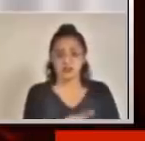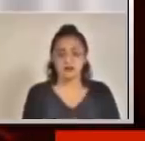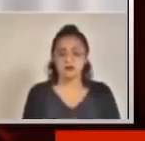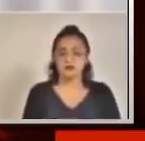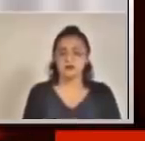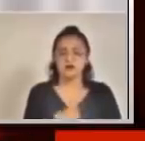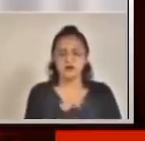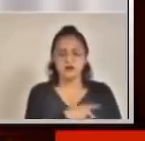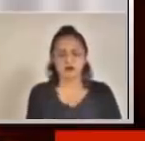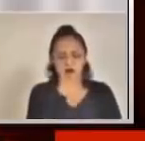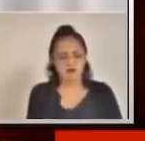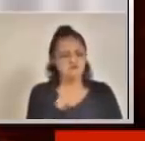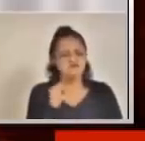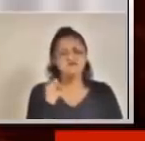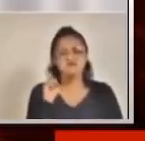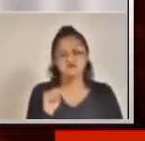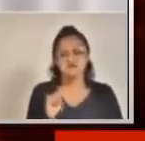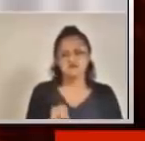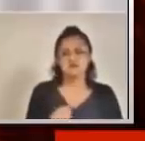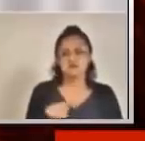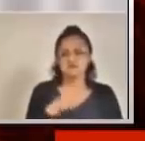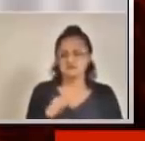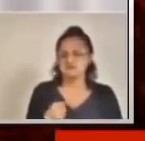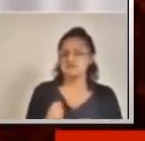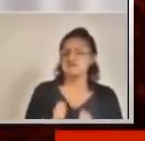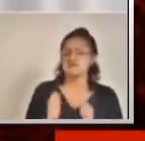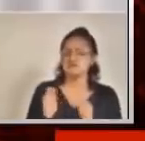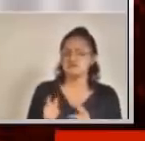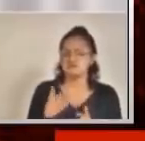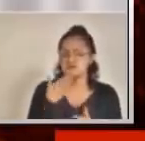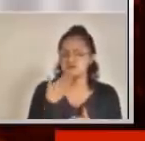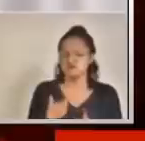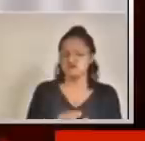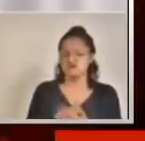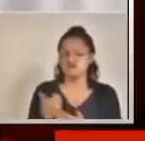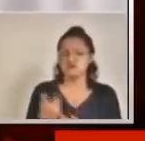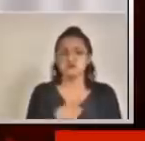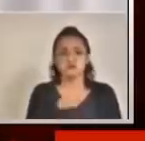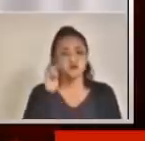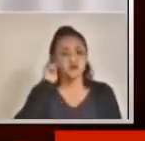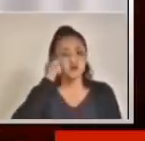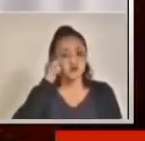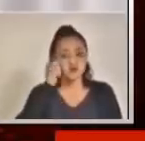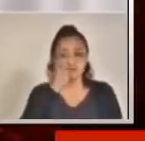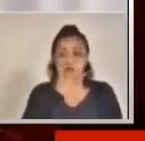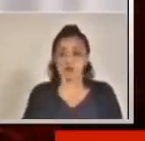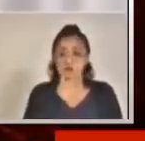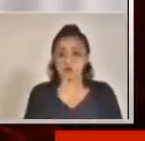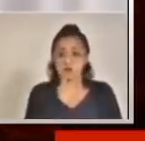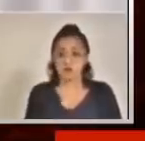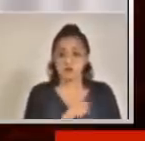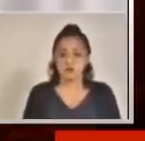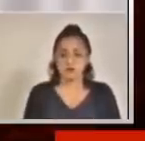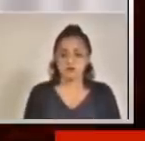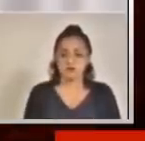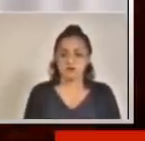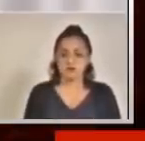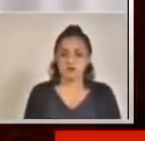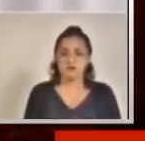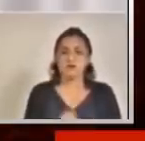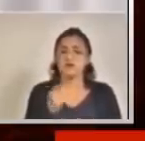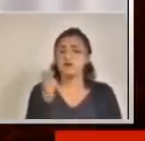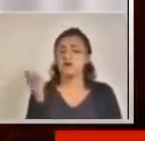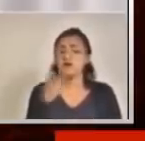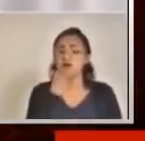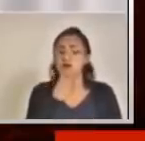dijo si accedan y que el chófer de emilio lozoya si toda mi